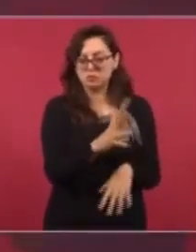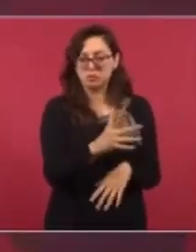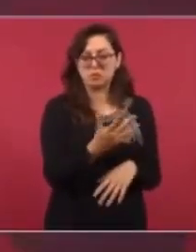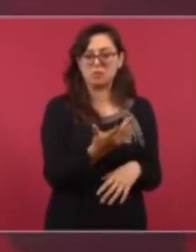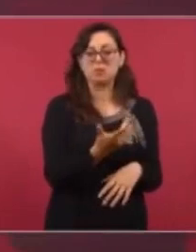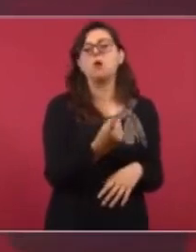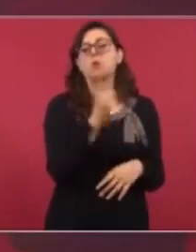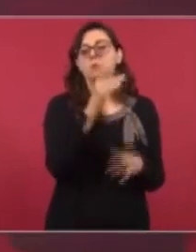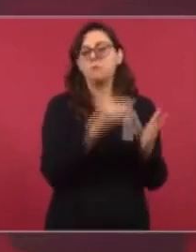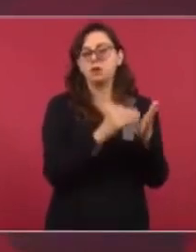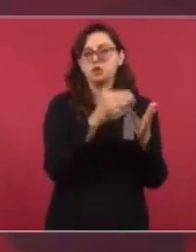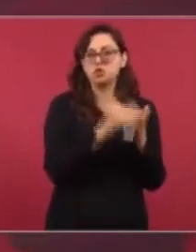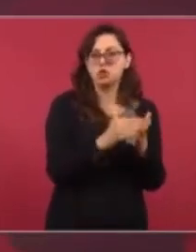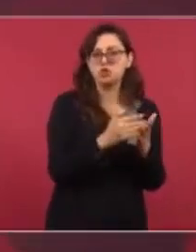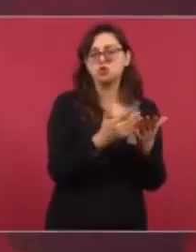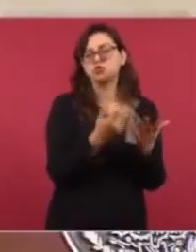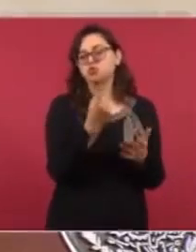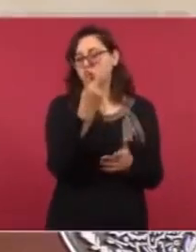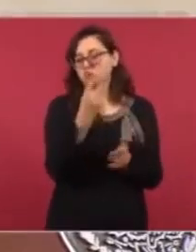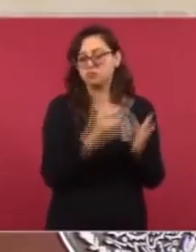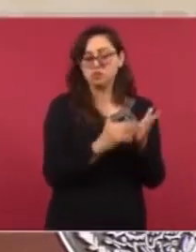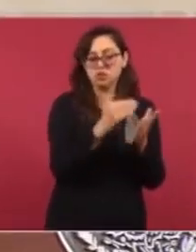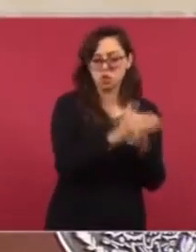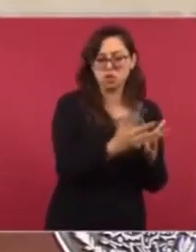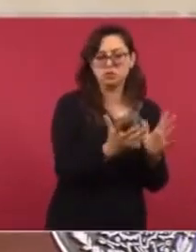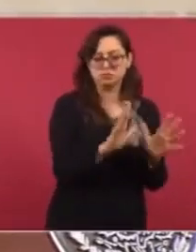que recibimos